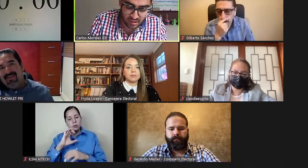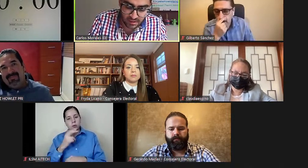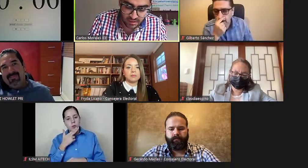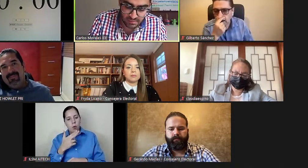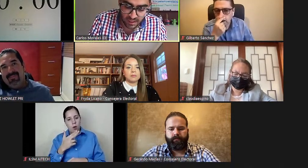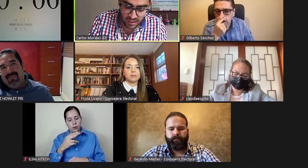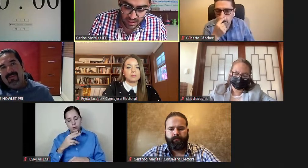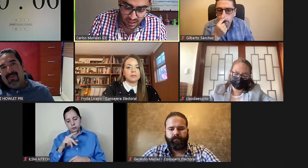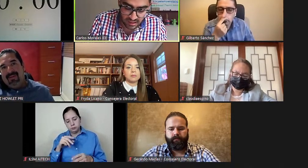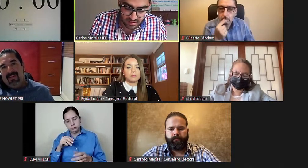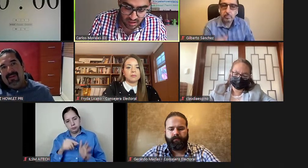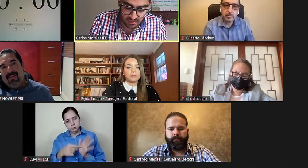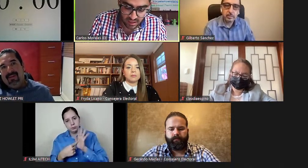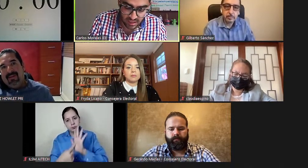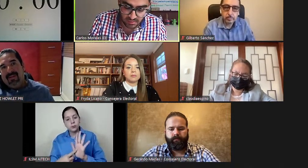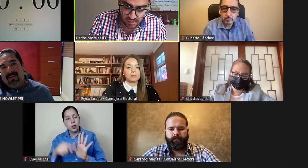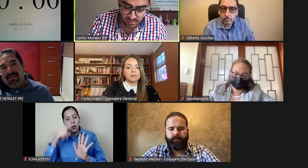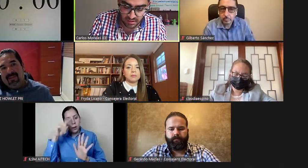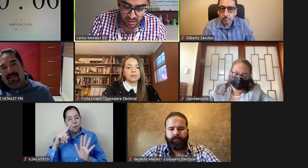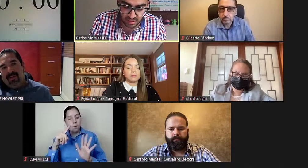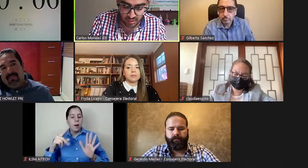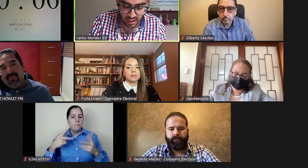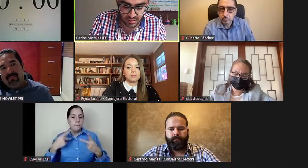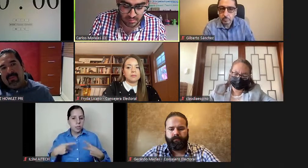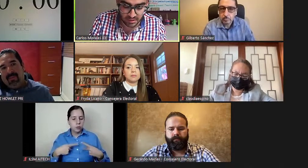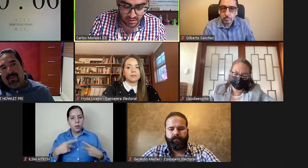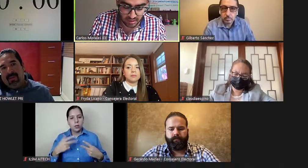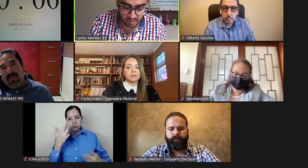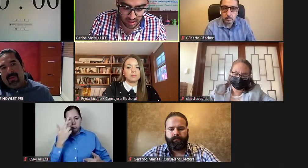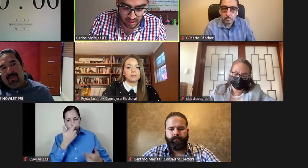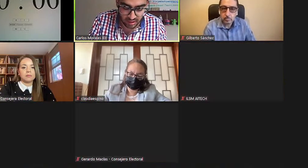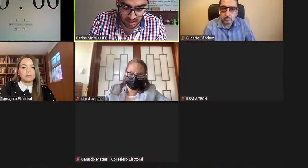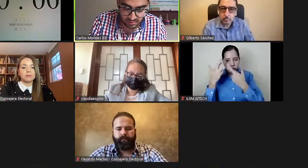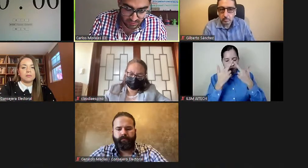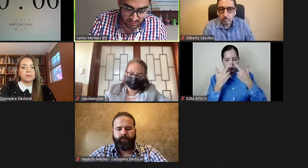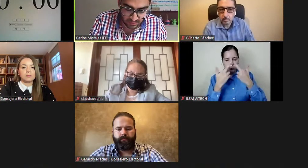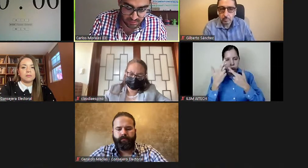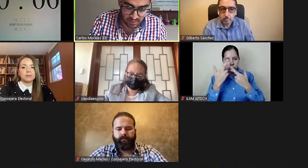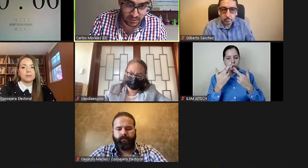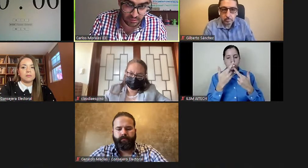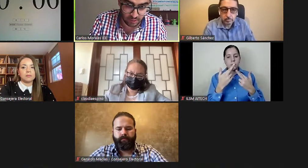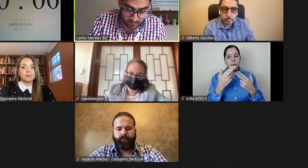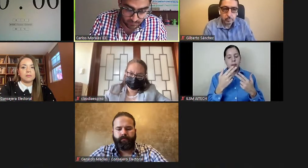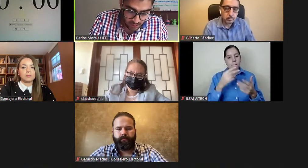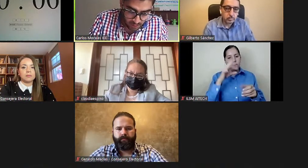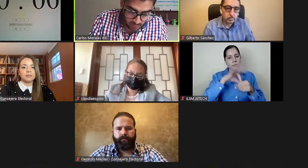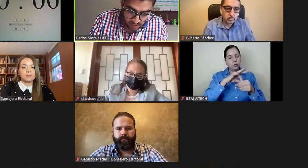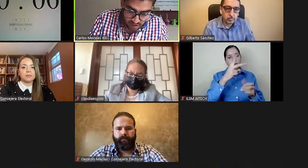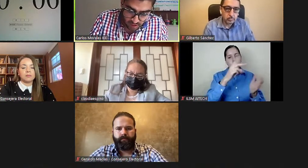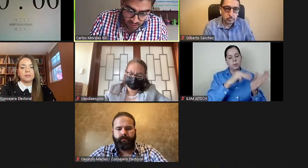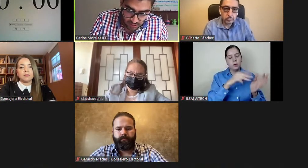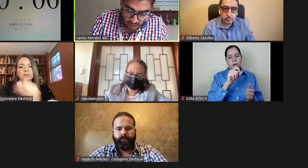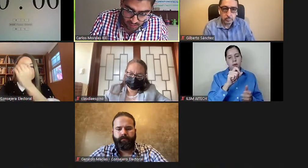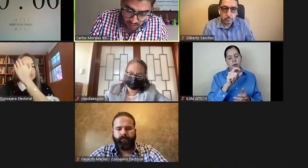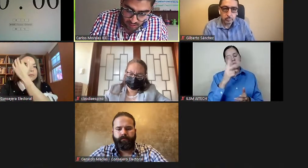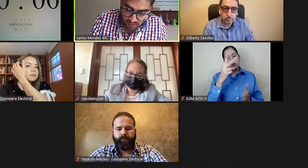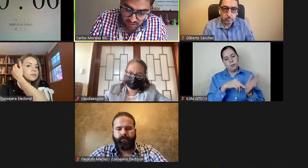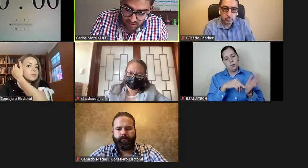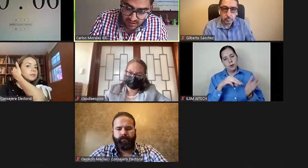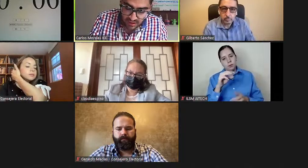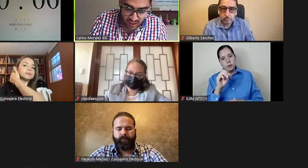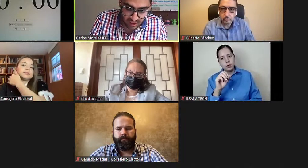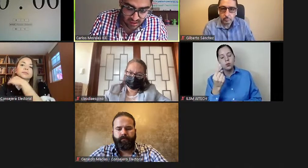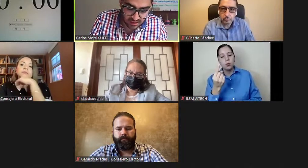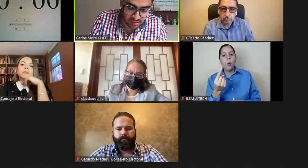acreditación de personas para la realización de actividades de observación electoral en el proceso electoral local 2020-2021. Número 5, proyecto de acuerdo del